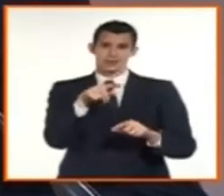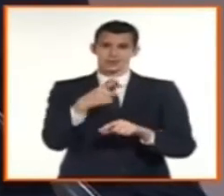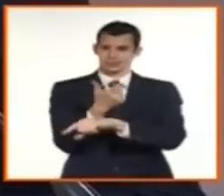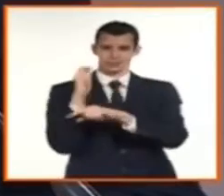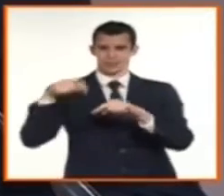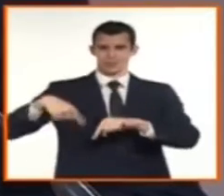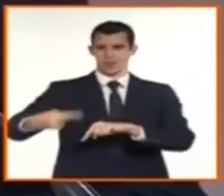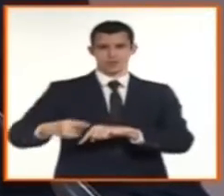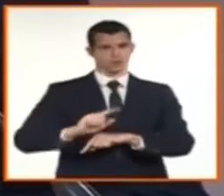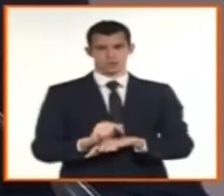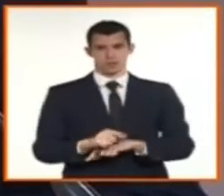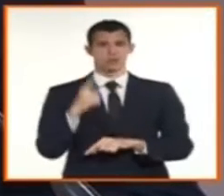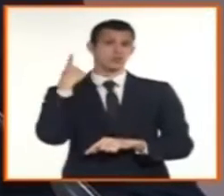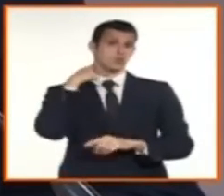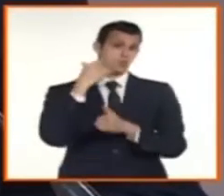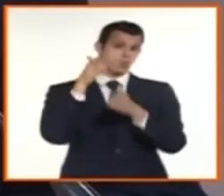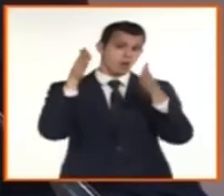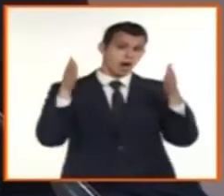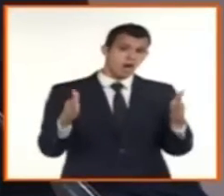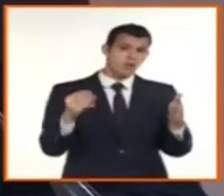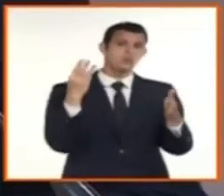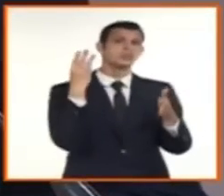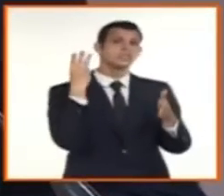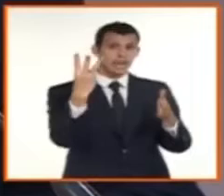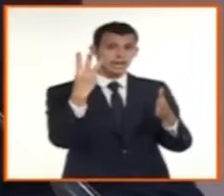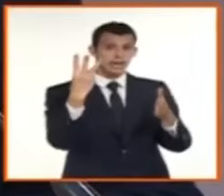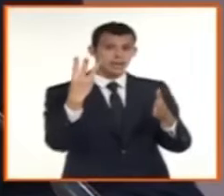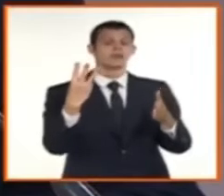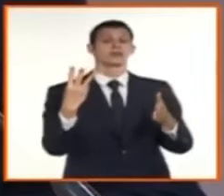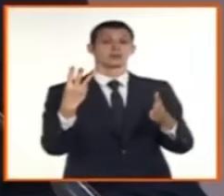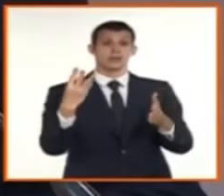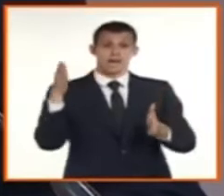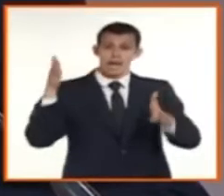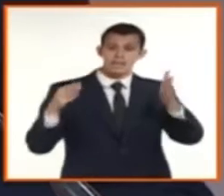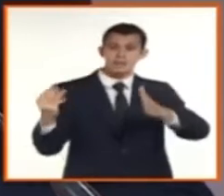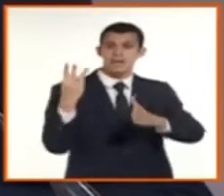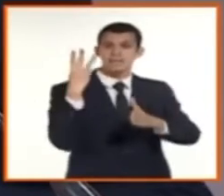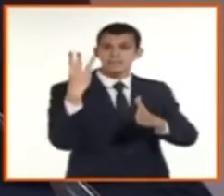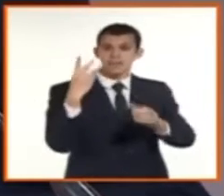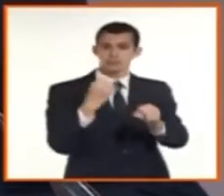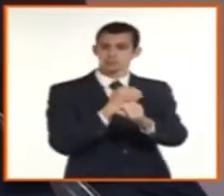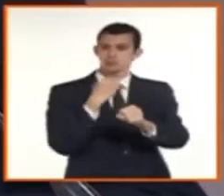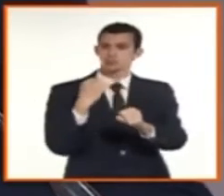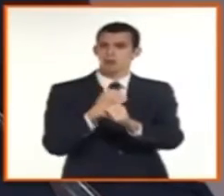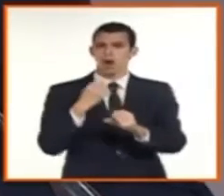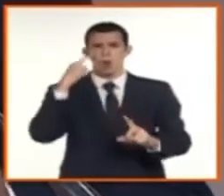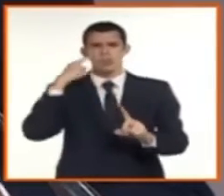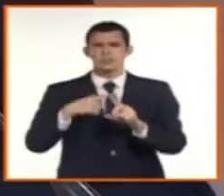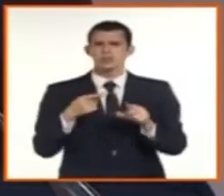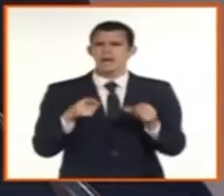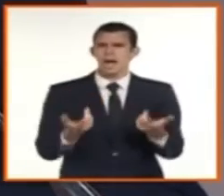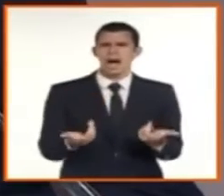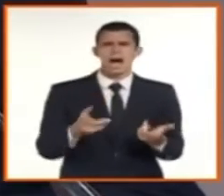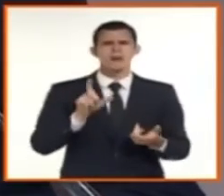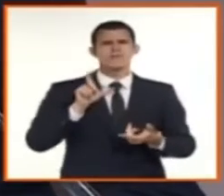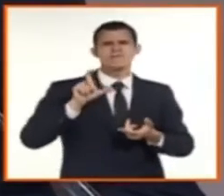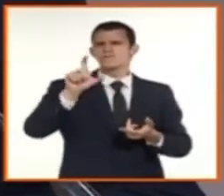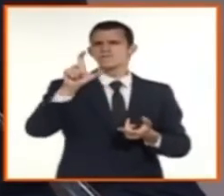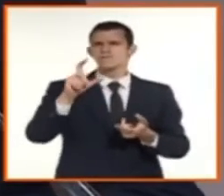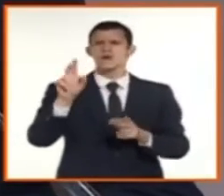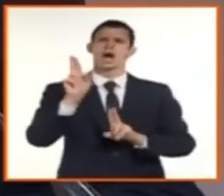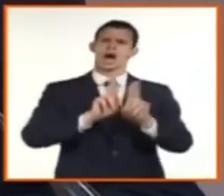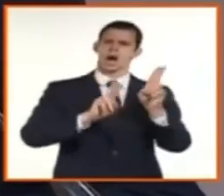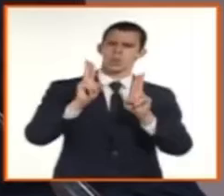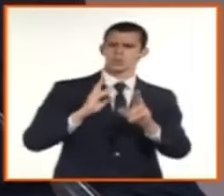fue de tres años aproximadamente lo cual se llegó a concretar en un acuerdo respetando a ambas partes